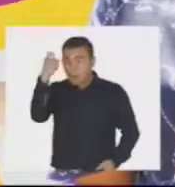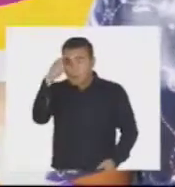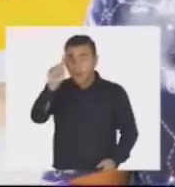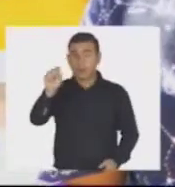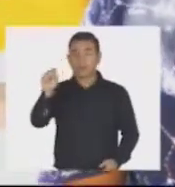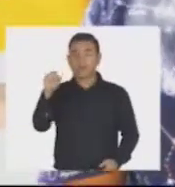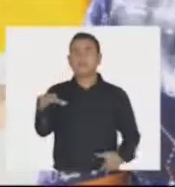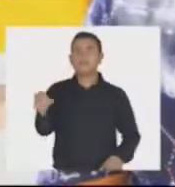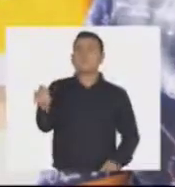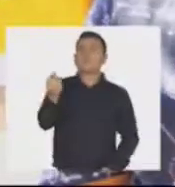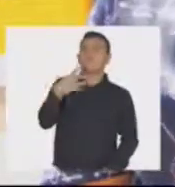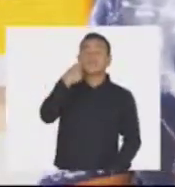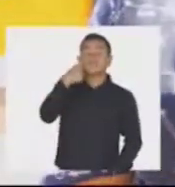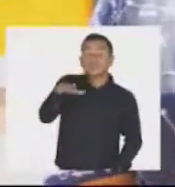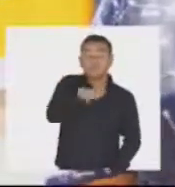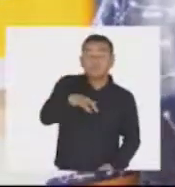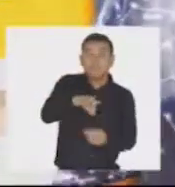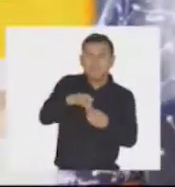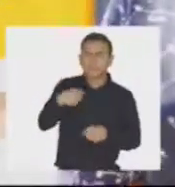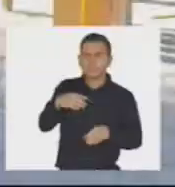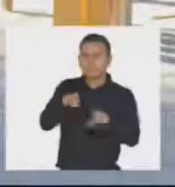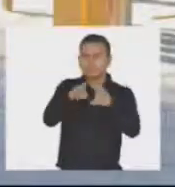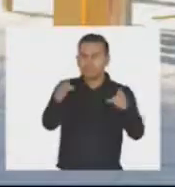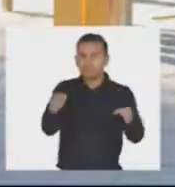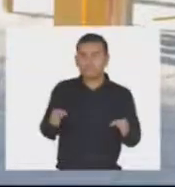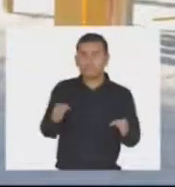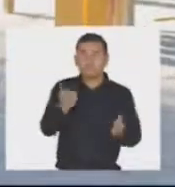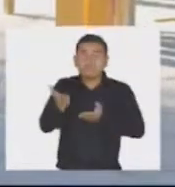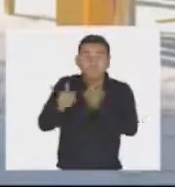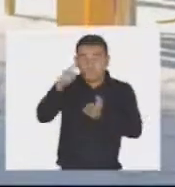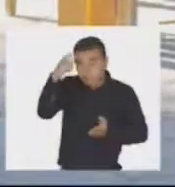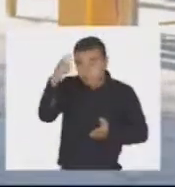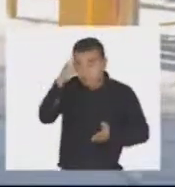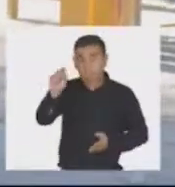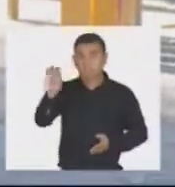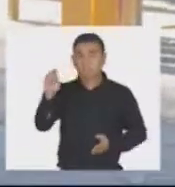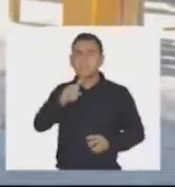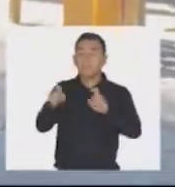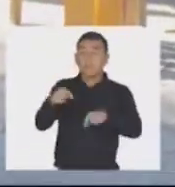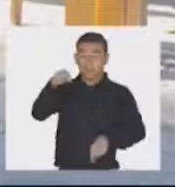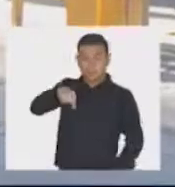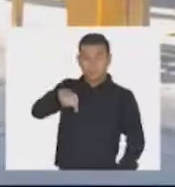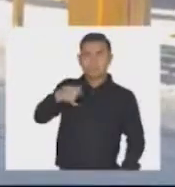En una brigada móvil me dijeron dónde votaré. Hoy llamé al